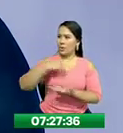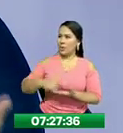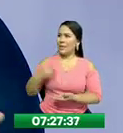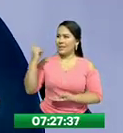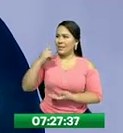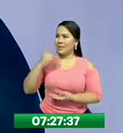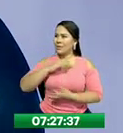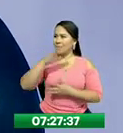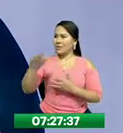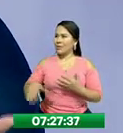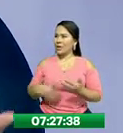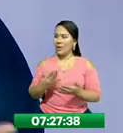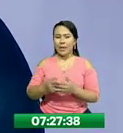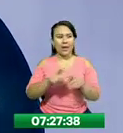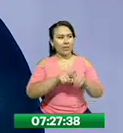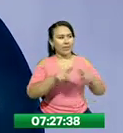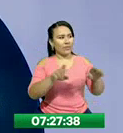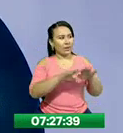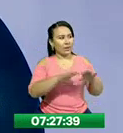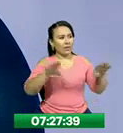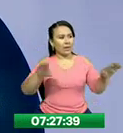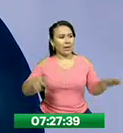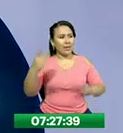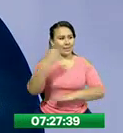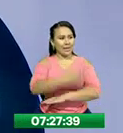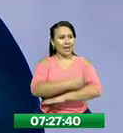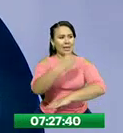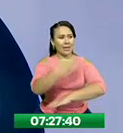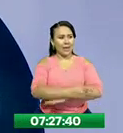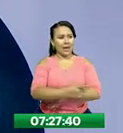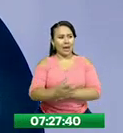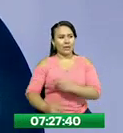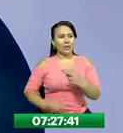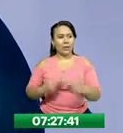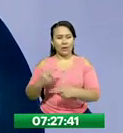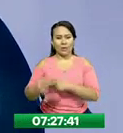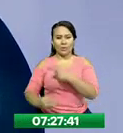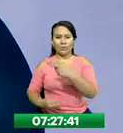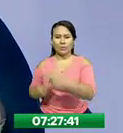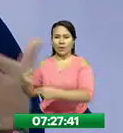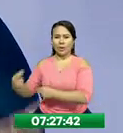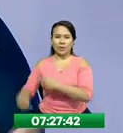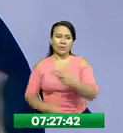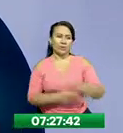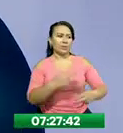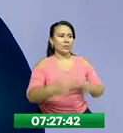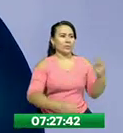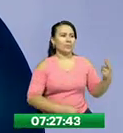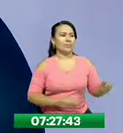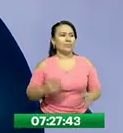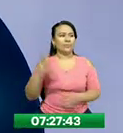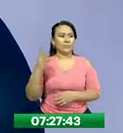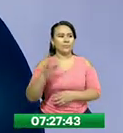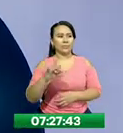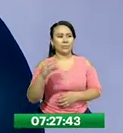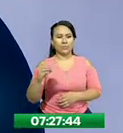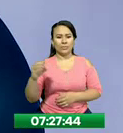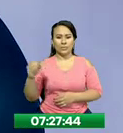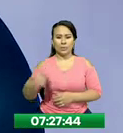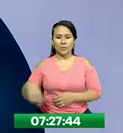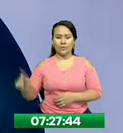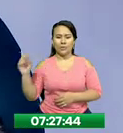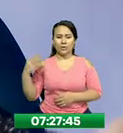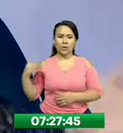gastamos toda la diferencia en el día a día. No es que hacemos inversión con esos más de 800